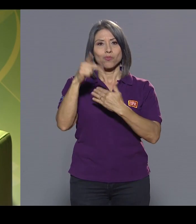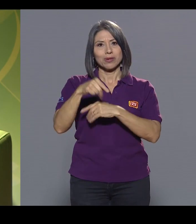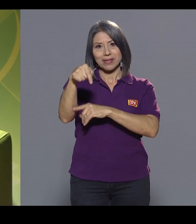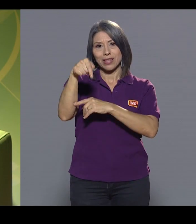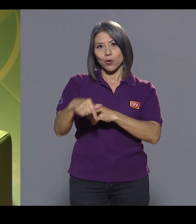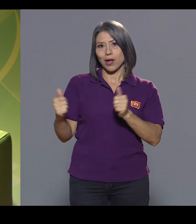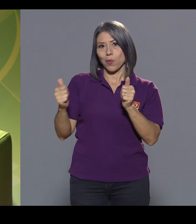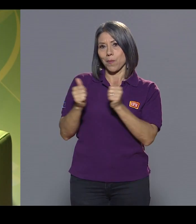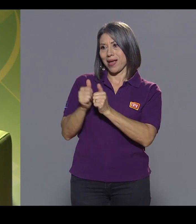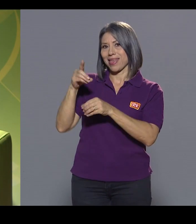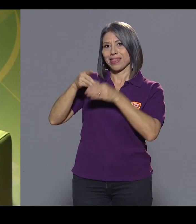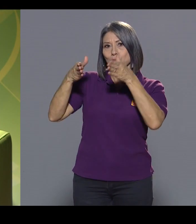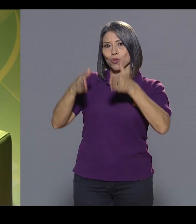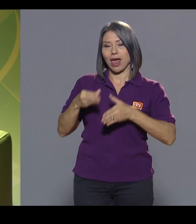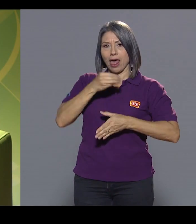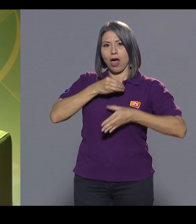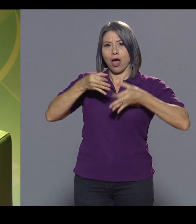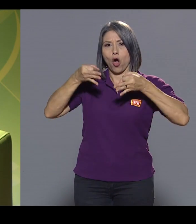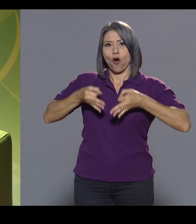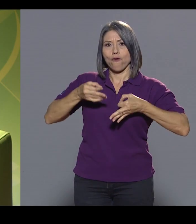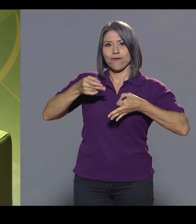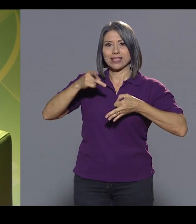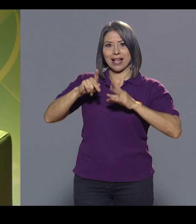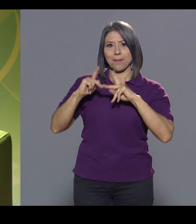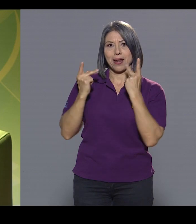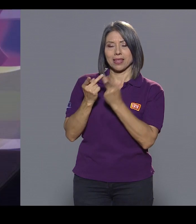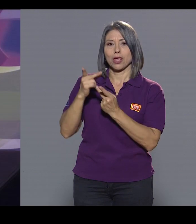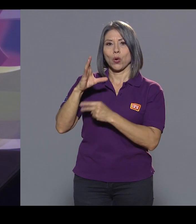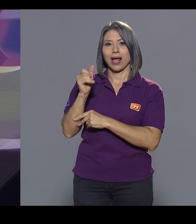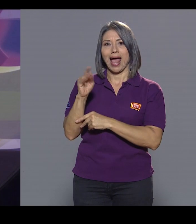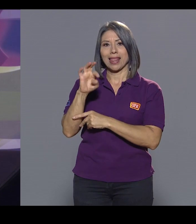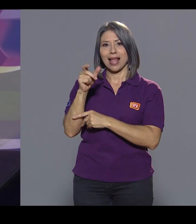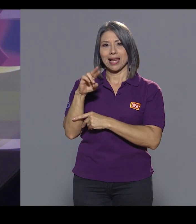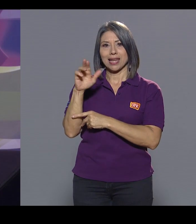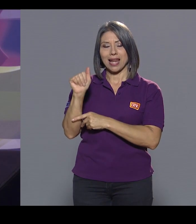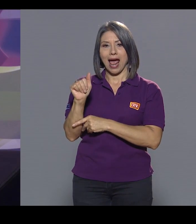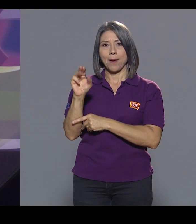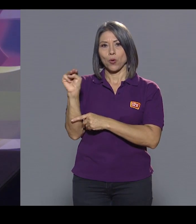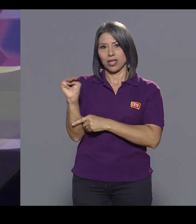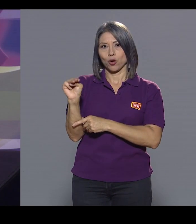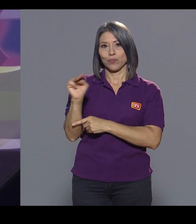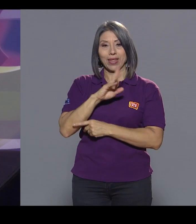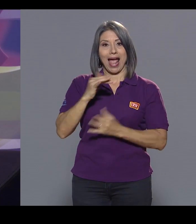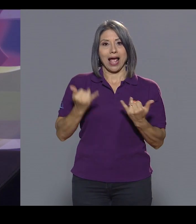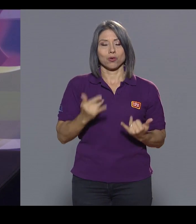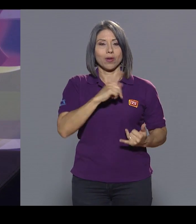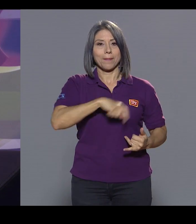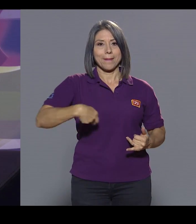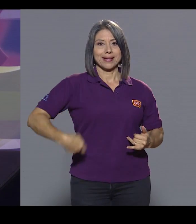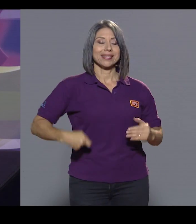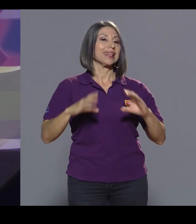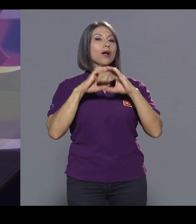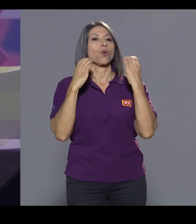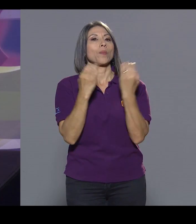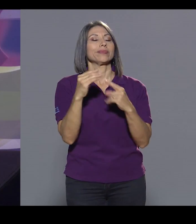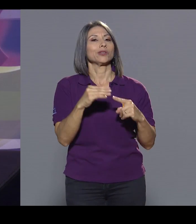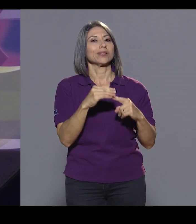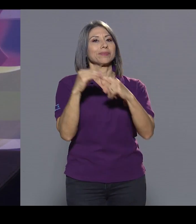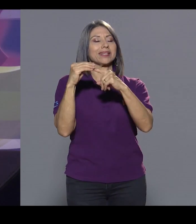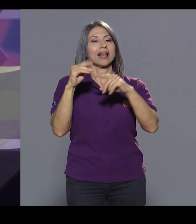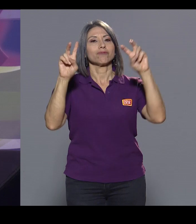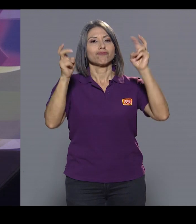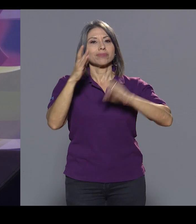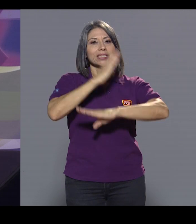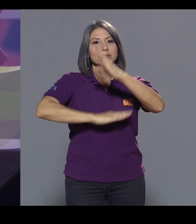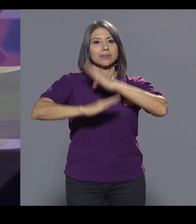edición de hoy nos acompaña la diputada oficialista Catalina Montero, quien es la presidenta actual de la Comisión Especial